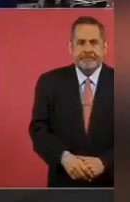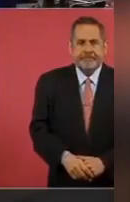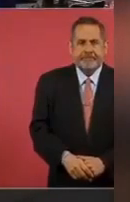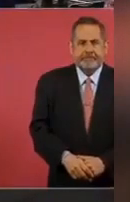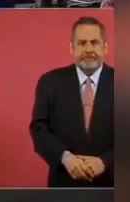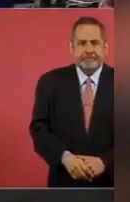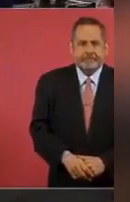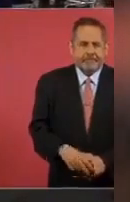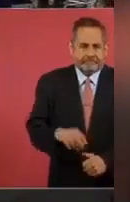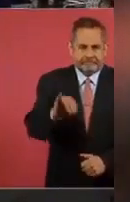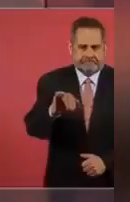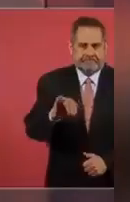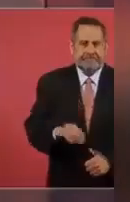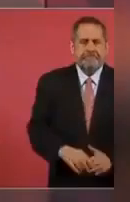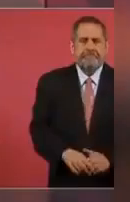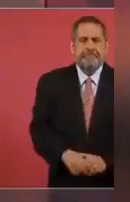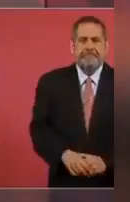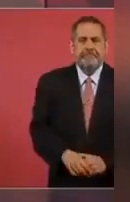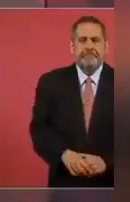Sí,